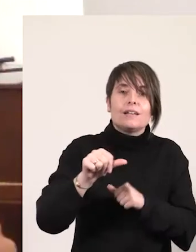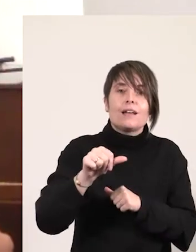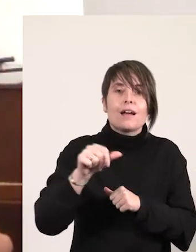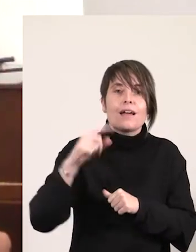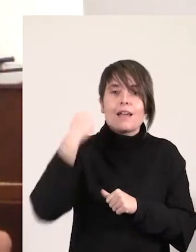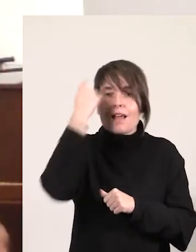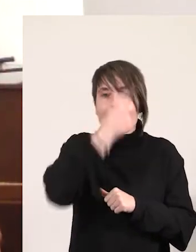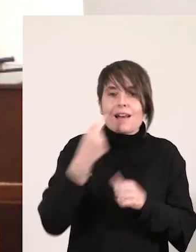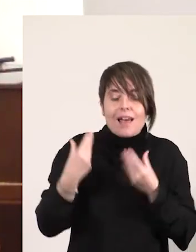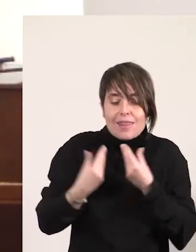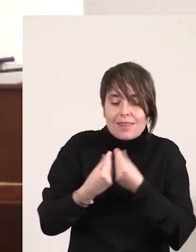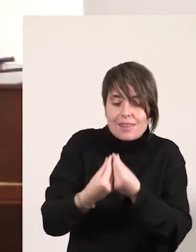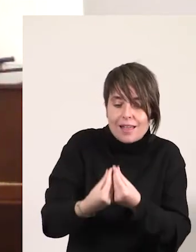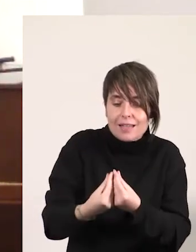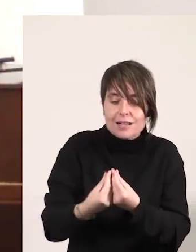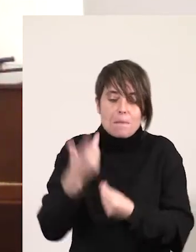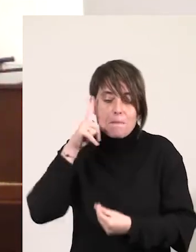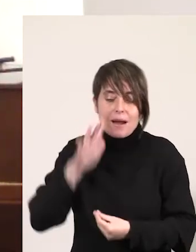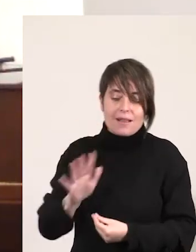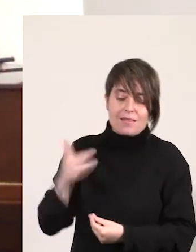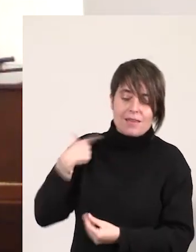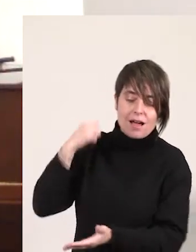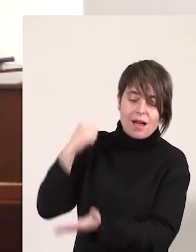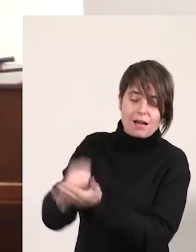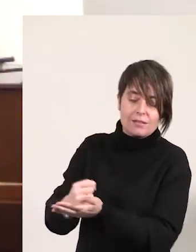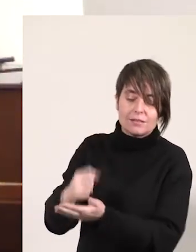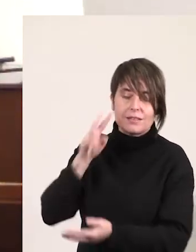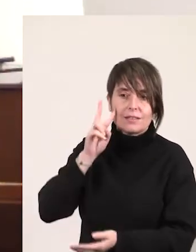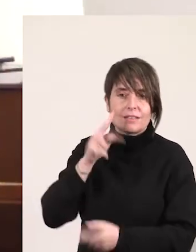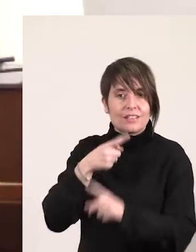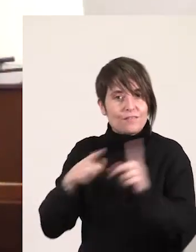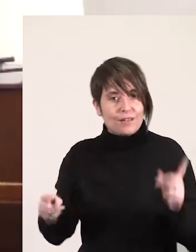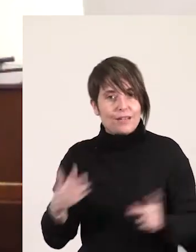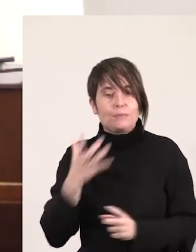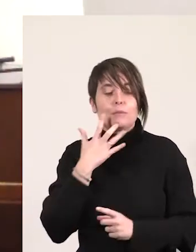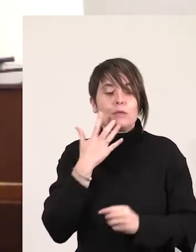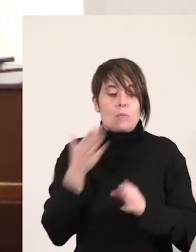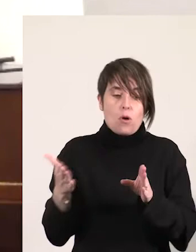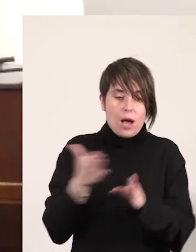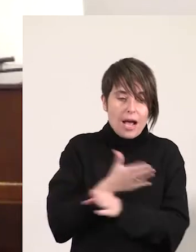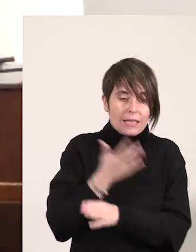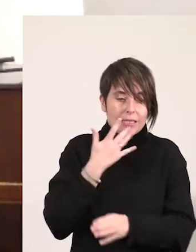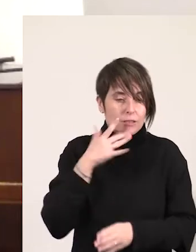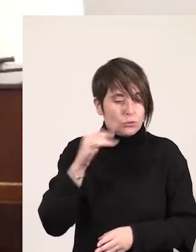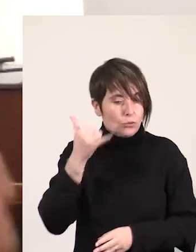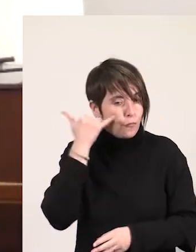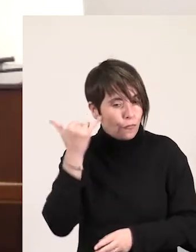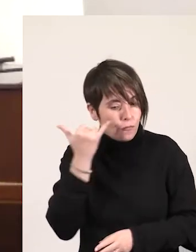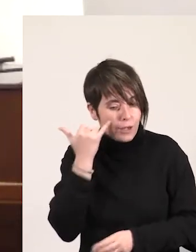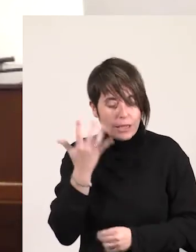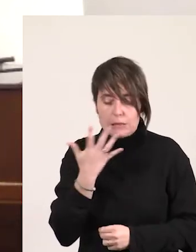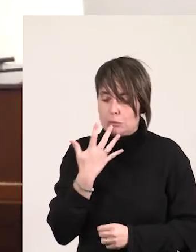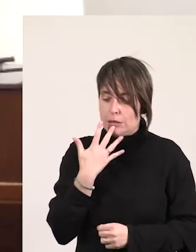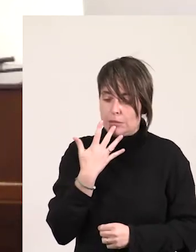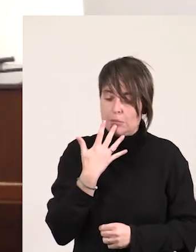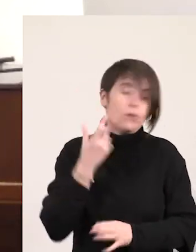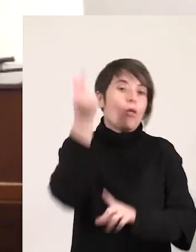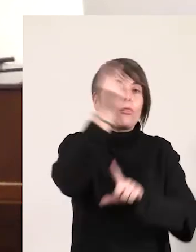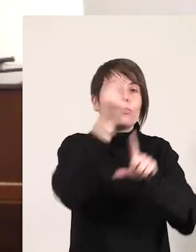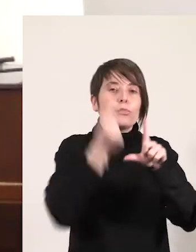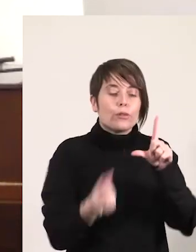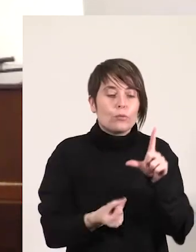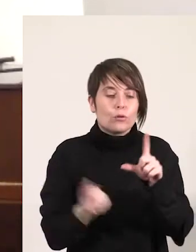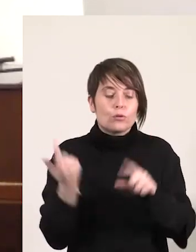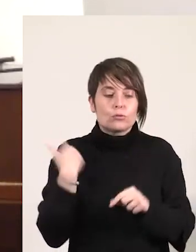habido razas que han ido de la mano de una clase, que han sido leídas de una manera. O sea, antes de eso, por ejemplo, si tú te fijas